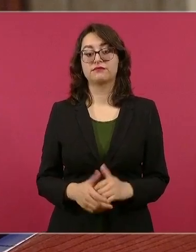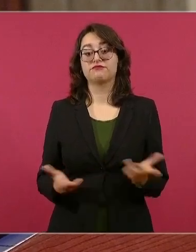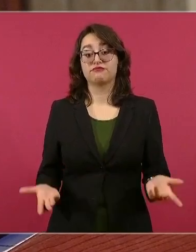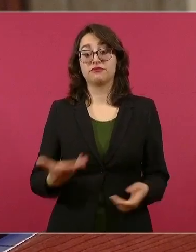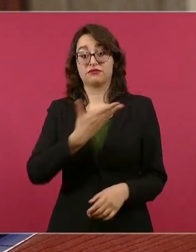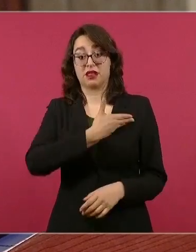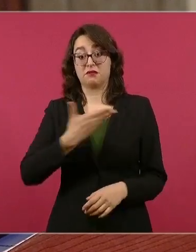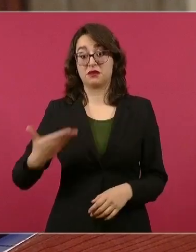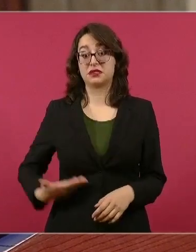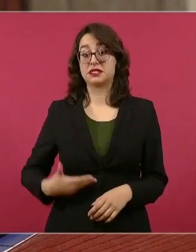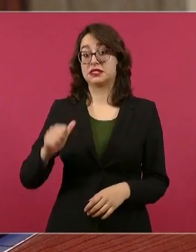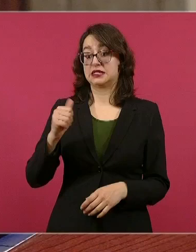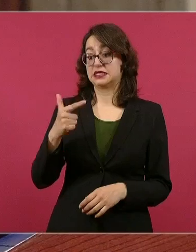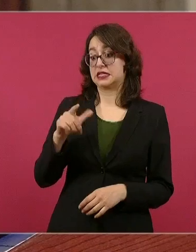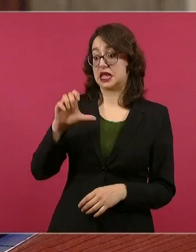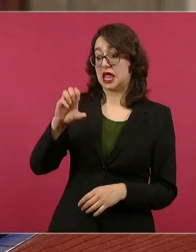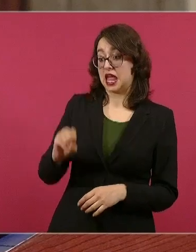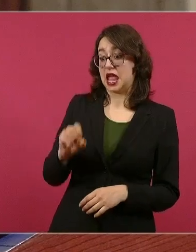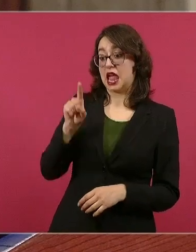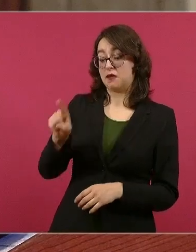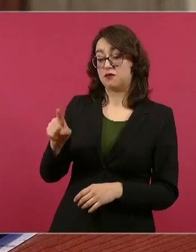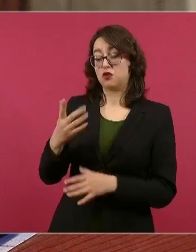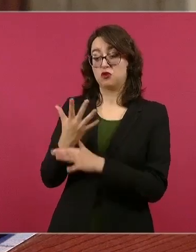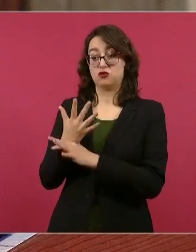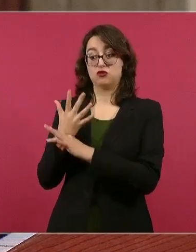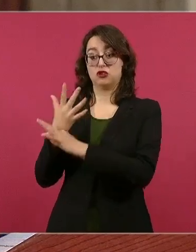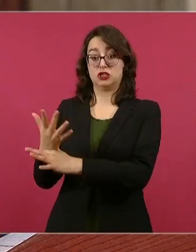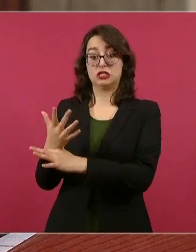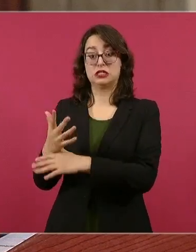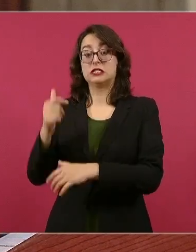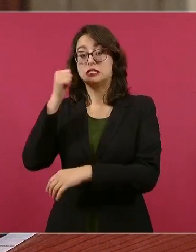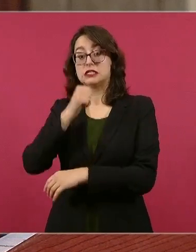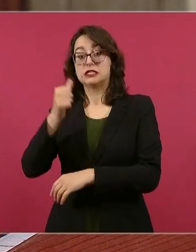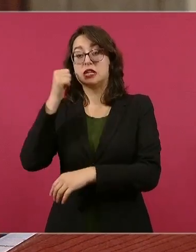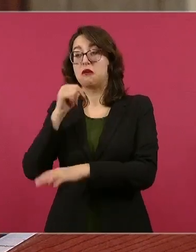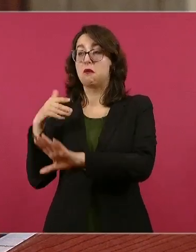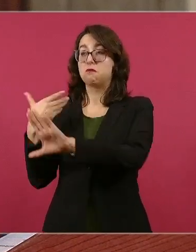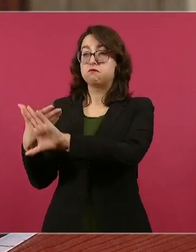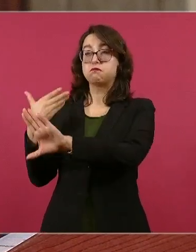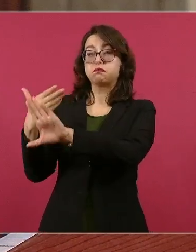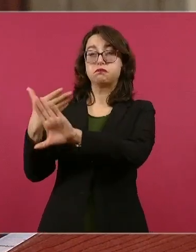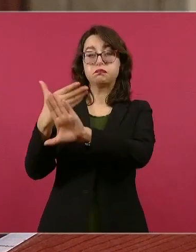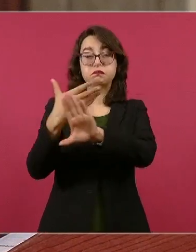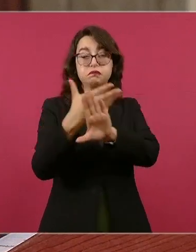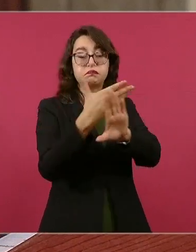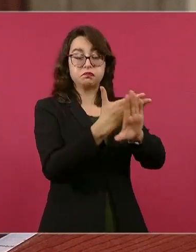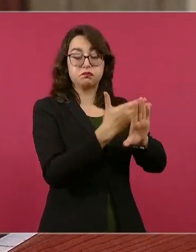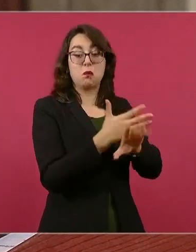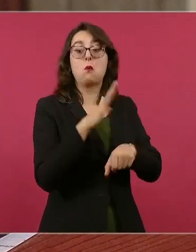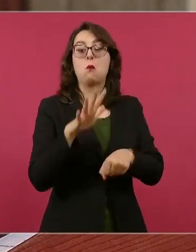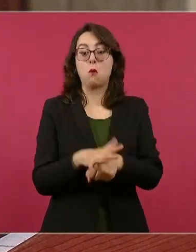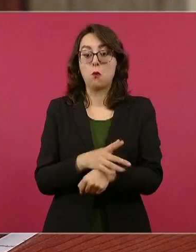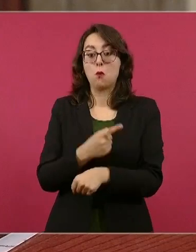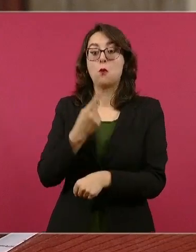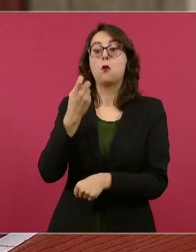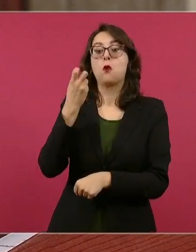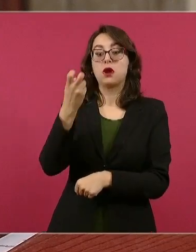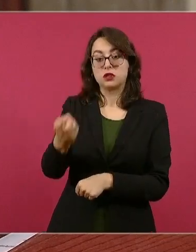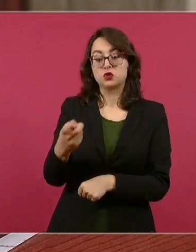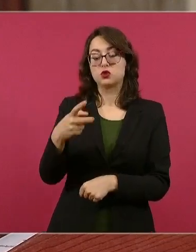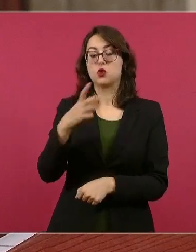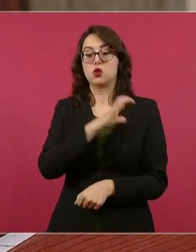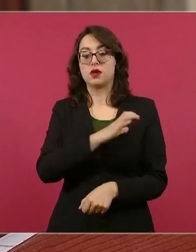del presidente se impone en Estado de México, donde gana su candidata a pesar de ser